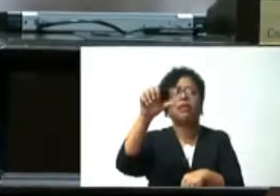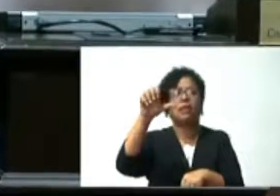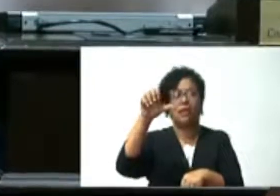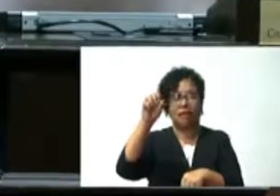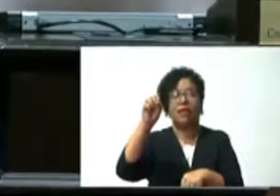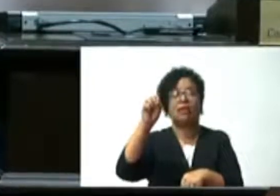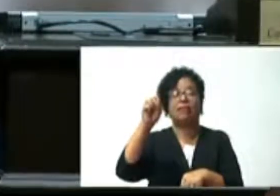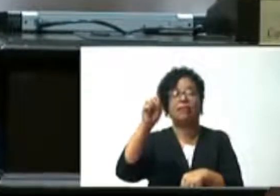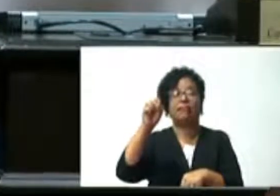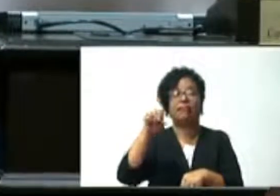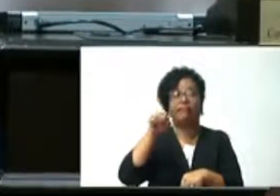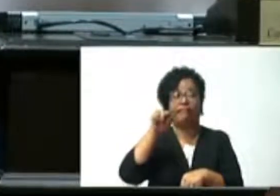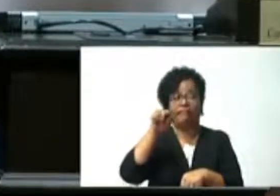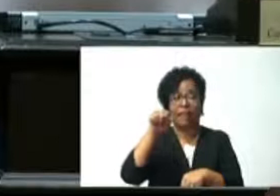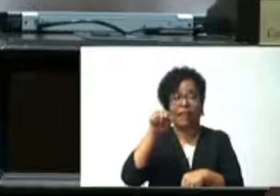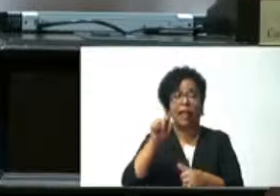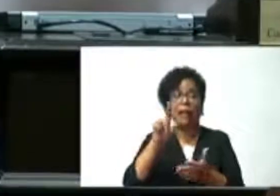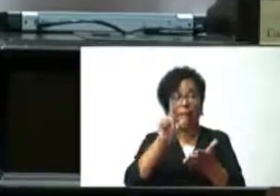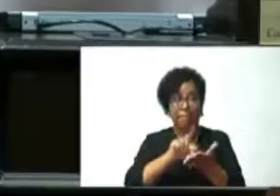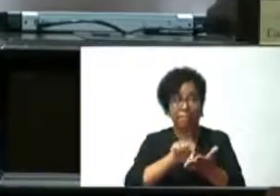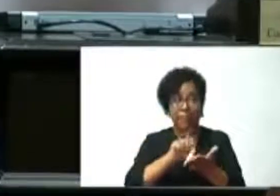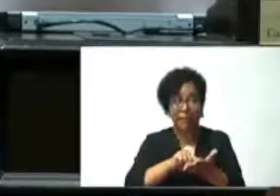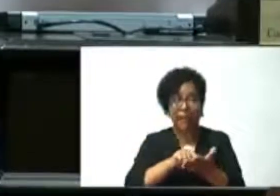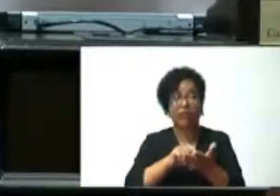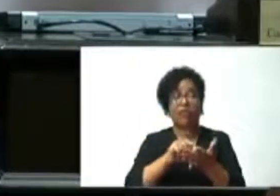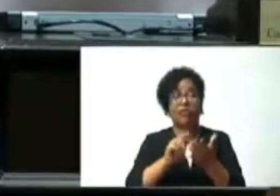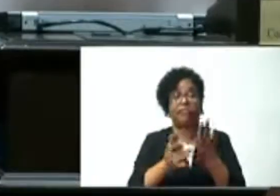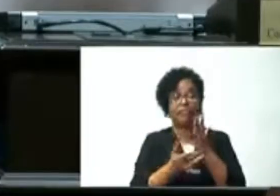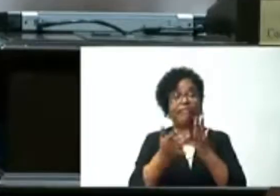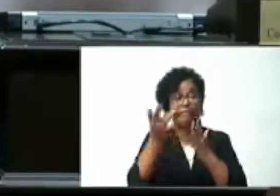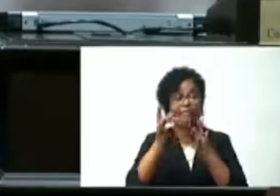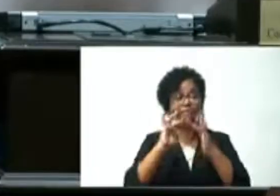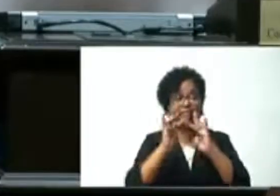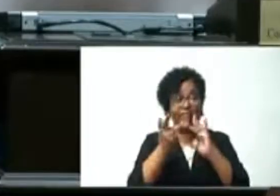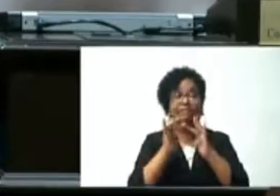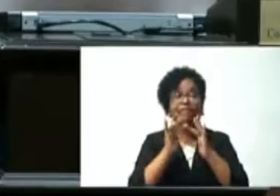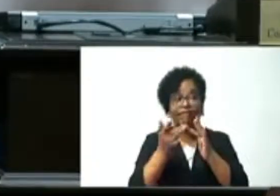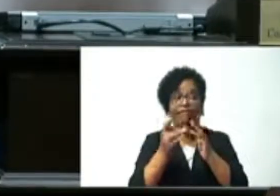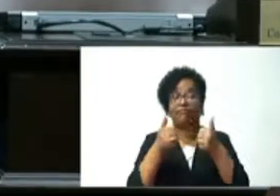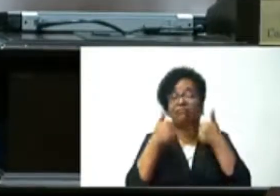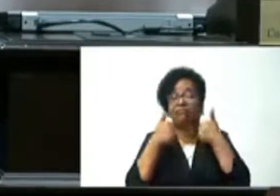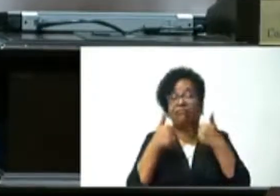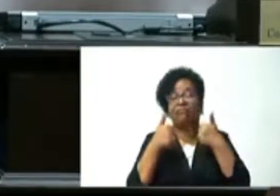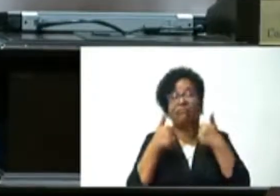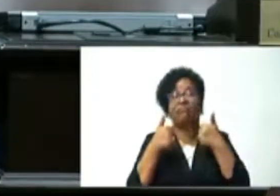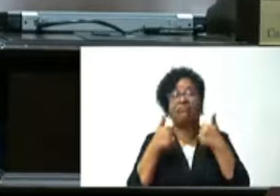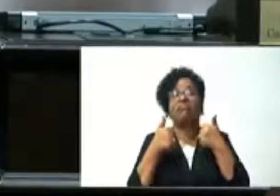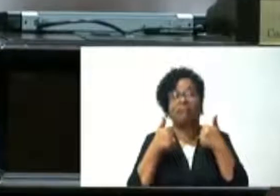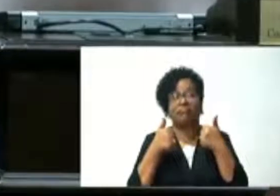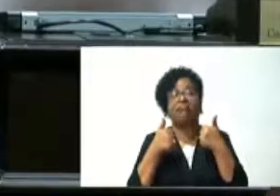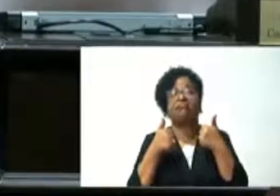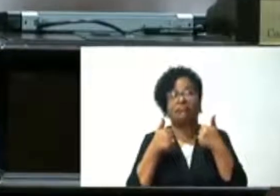en el sistema de periódicos digital a tal punto de convertirse en el más grande medio